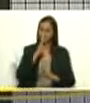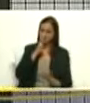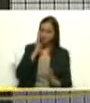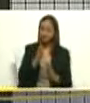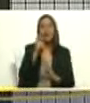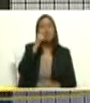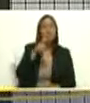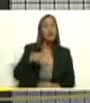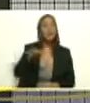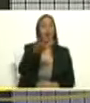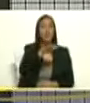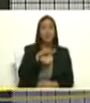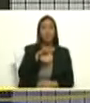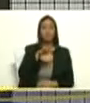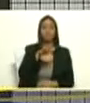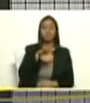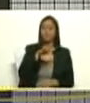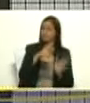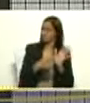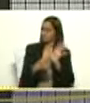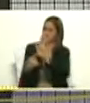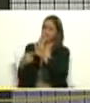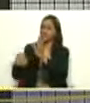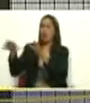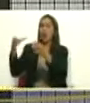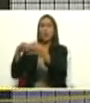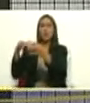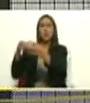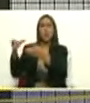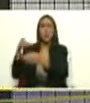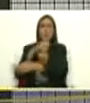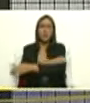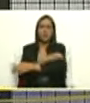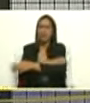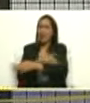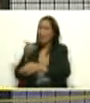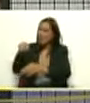ellos la oligarquía apda